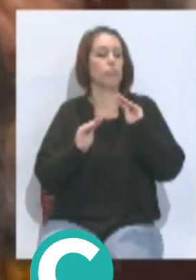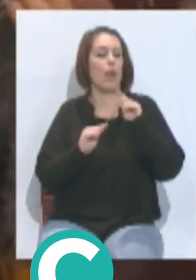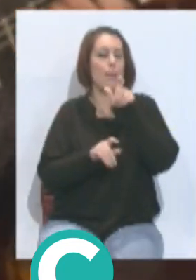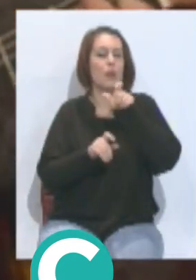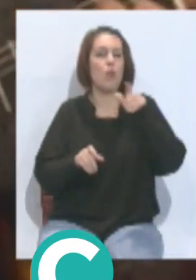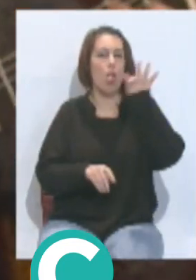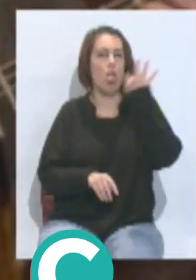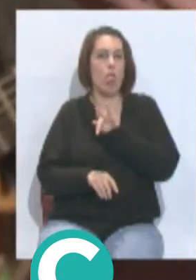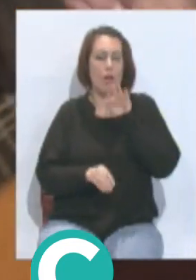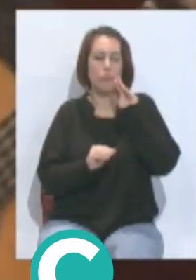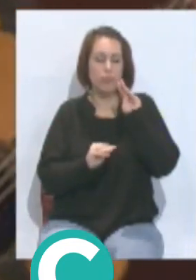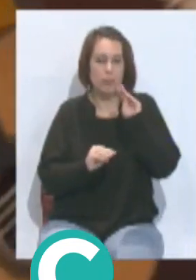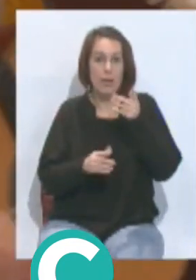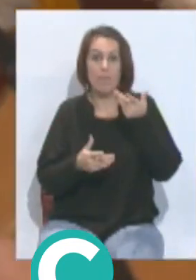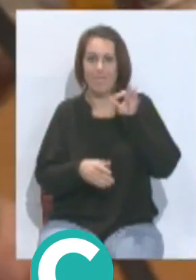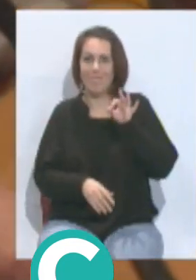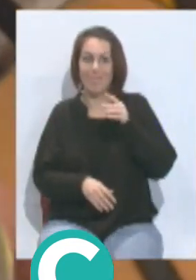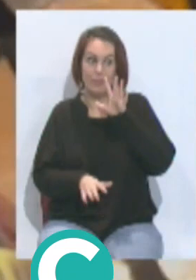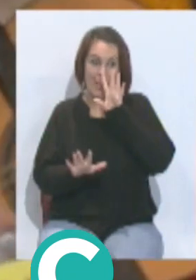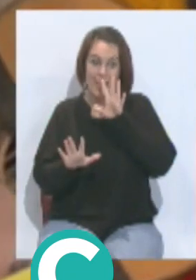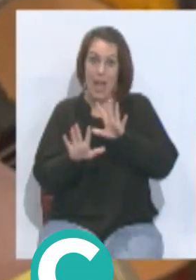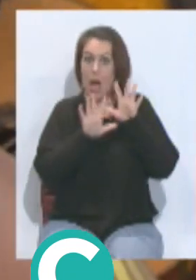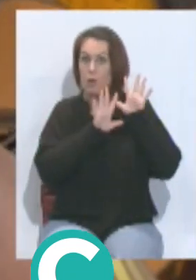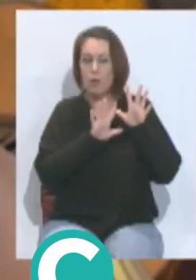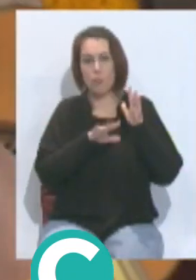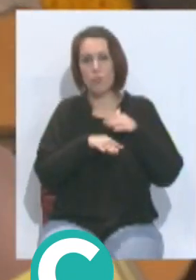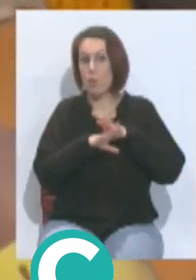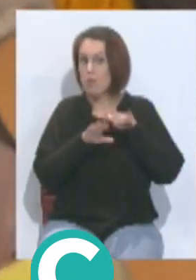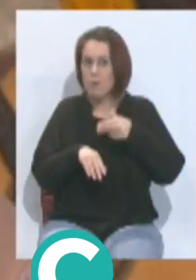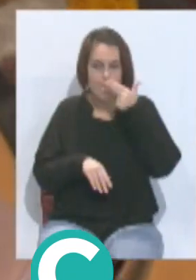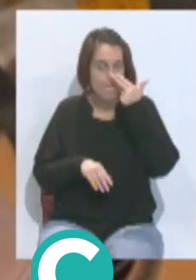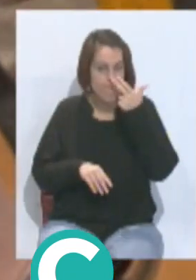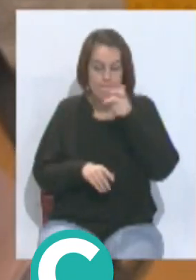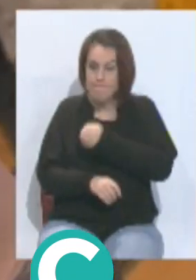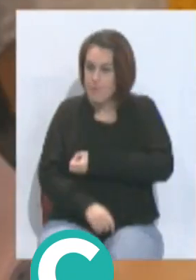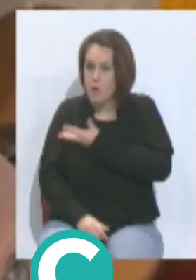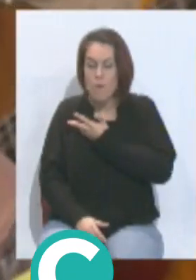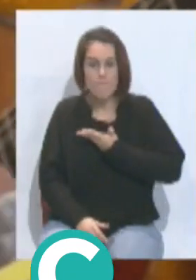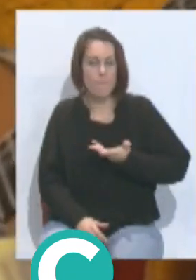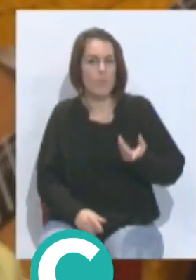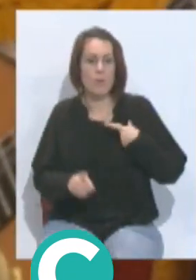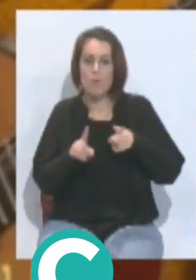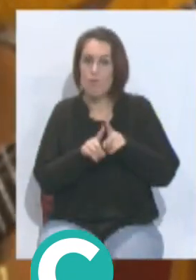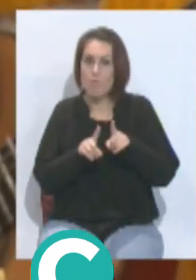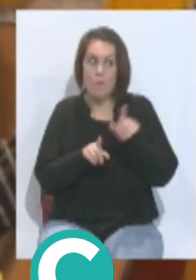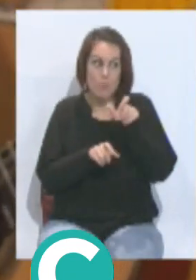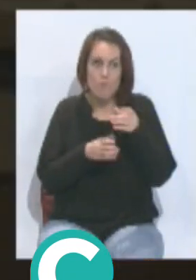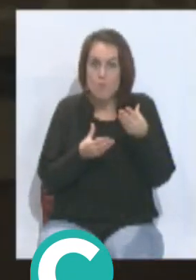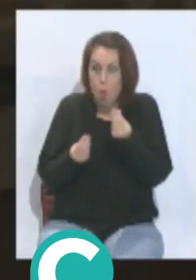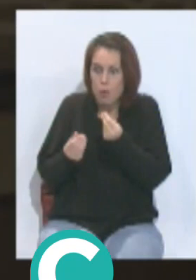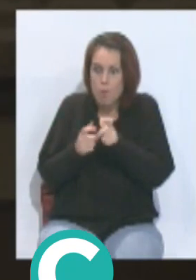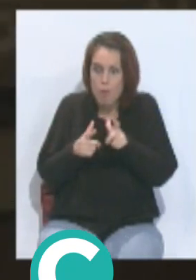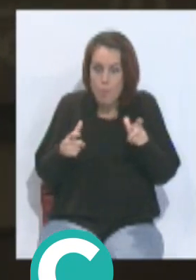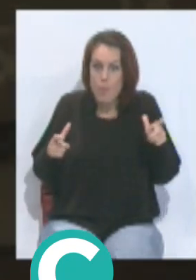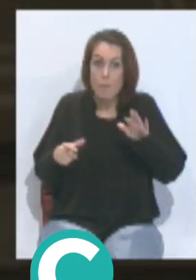espectador. Claro, es que es verdad que en la última década se ha disparado el interés y la afición y la pasión, ¿no?, de, uh-huh, de mucha gente, sobre todo de